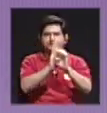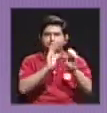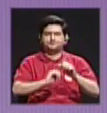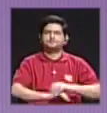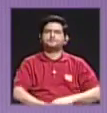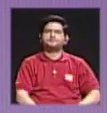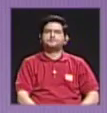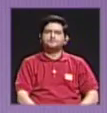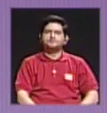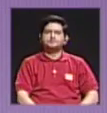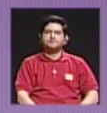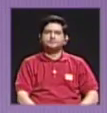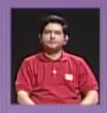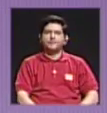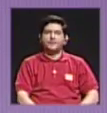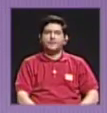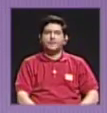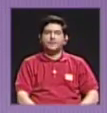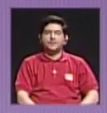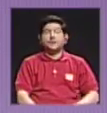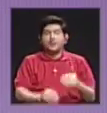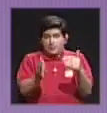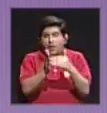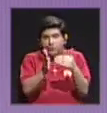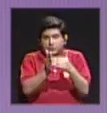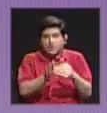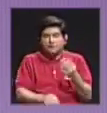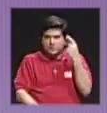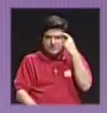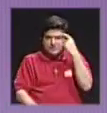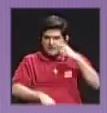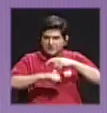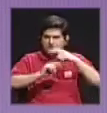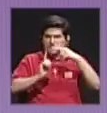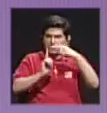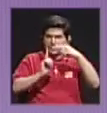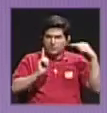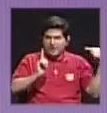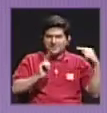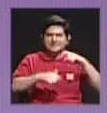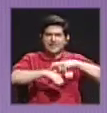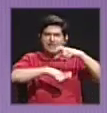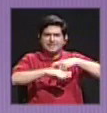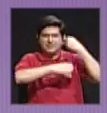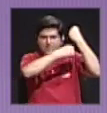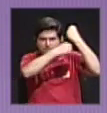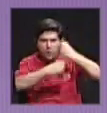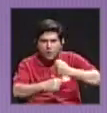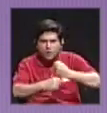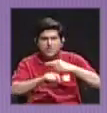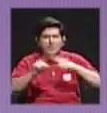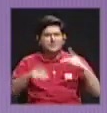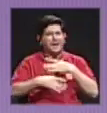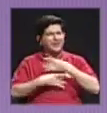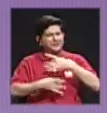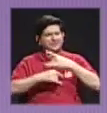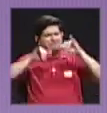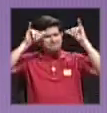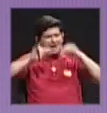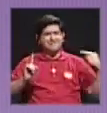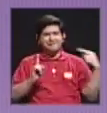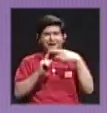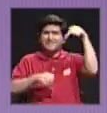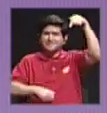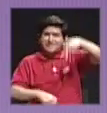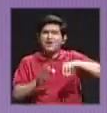ejemplo, otra vez eso que viene de la colonia, pero que curiosamente se mantiene hasta